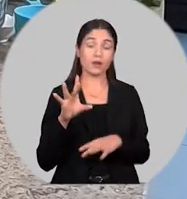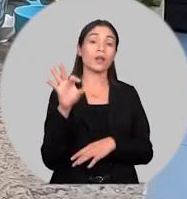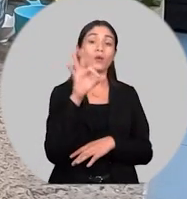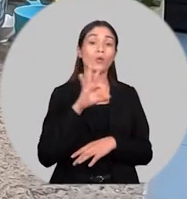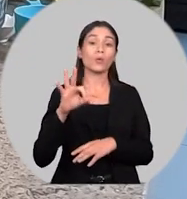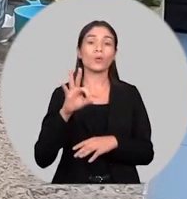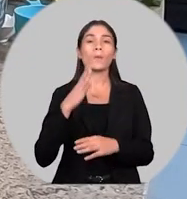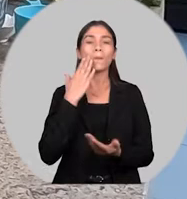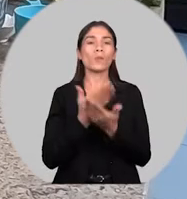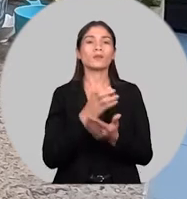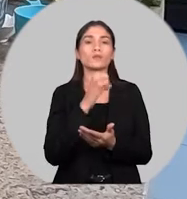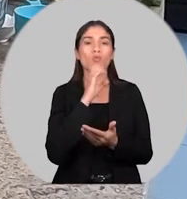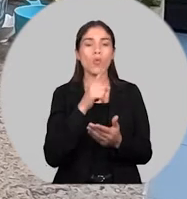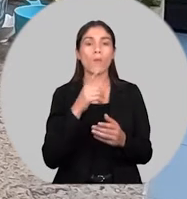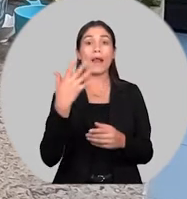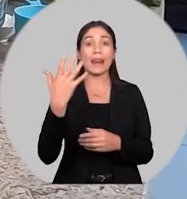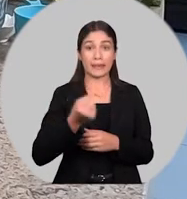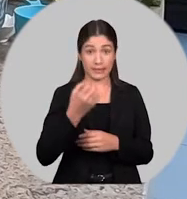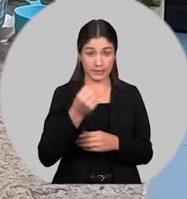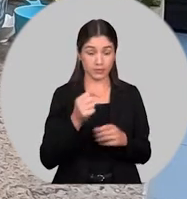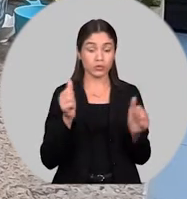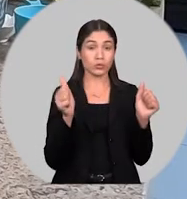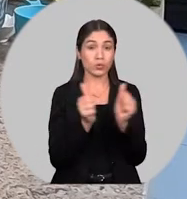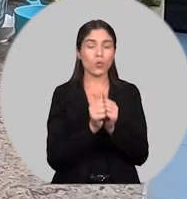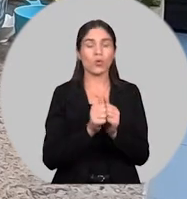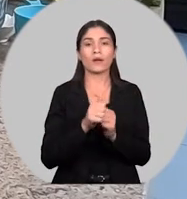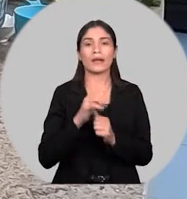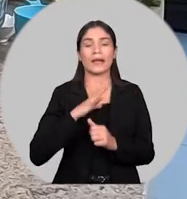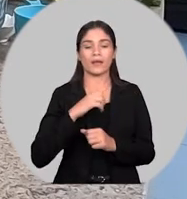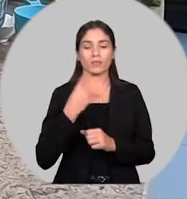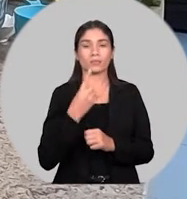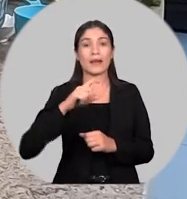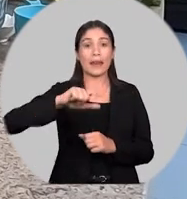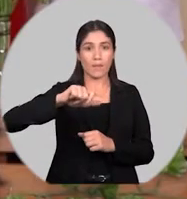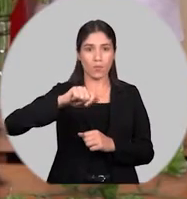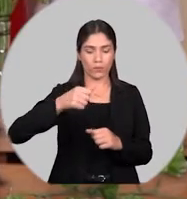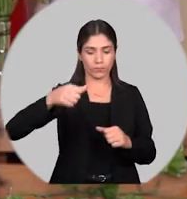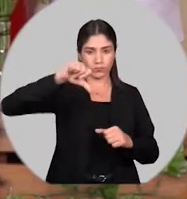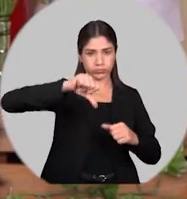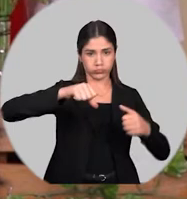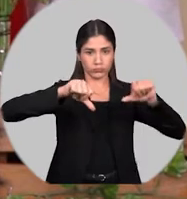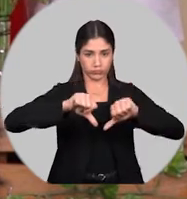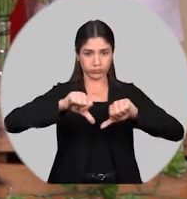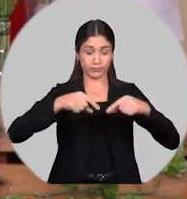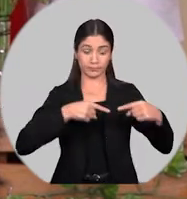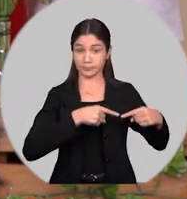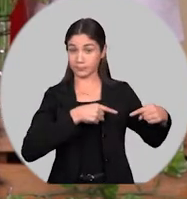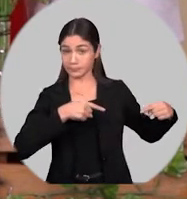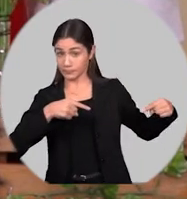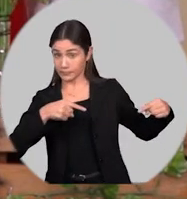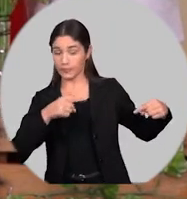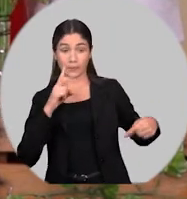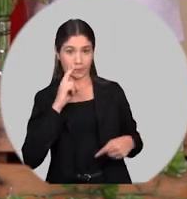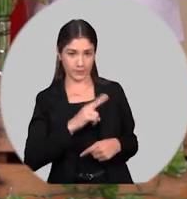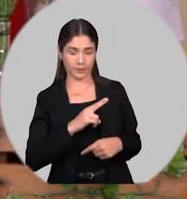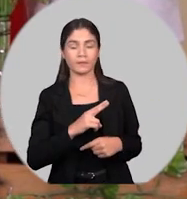esta manera que les voy a mostrar, que es con leche y jugo de limón. Entonces con la leche y el jugo de limón nosotros vamos a